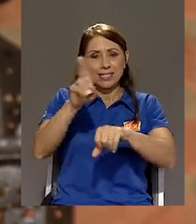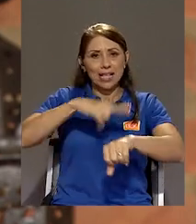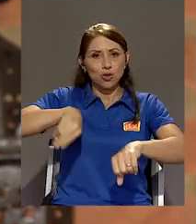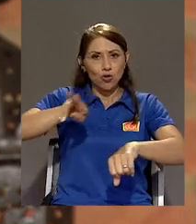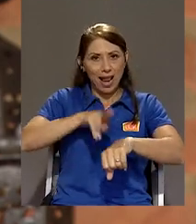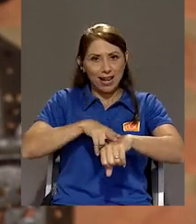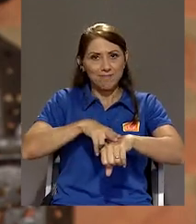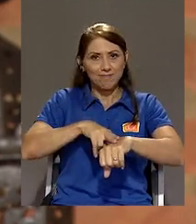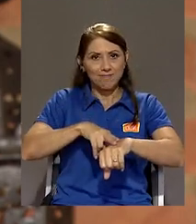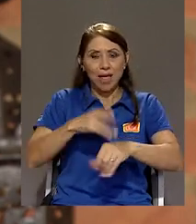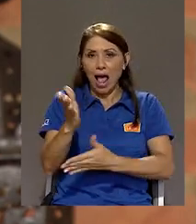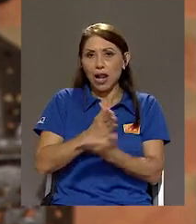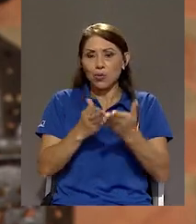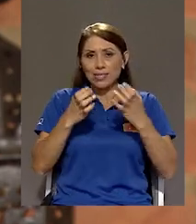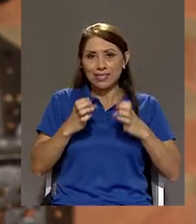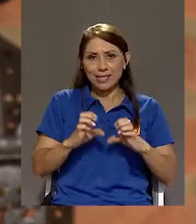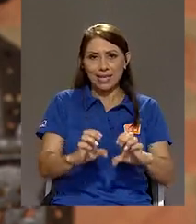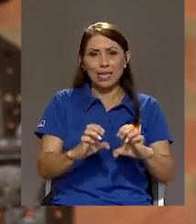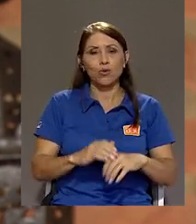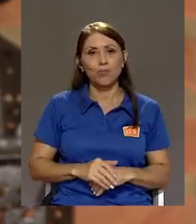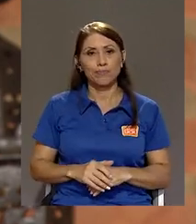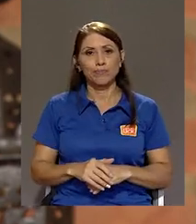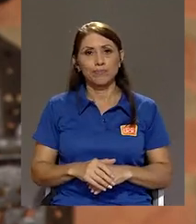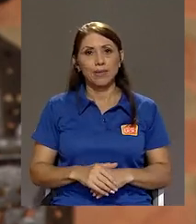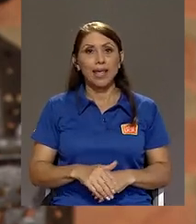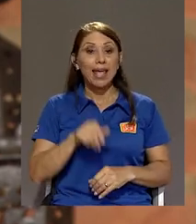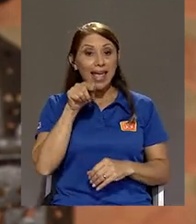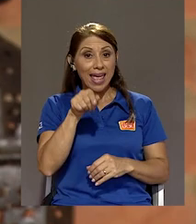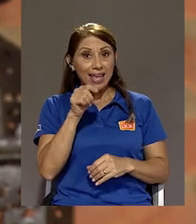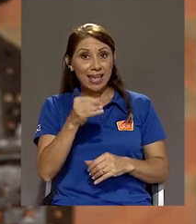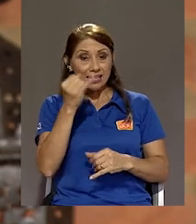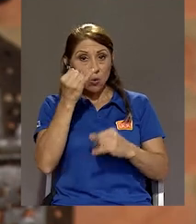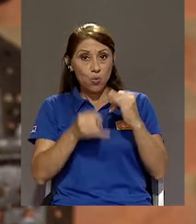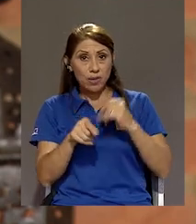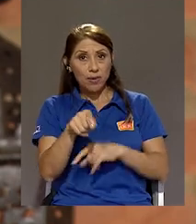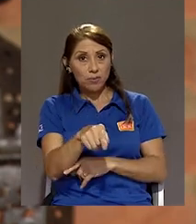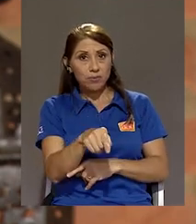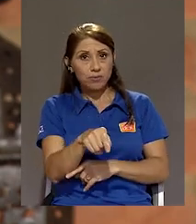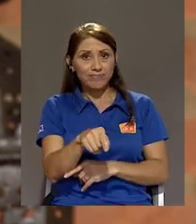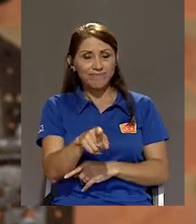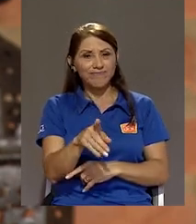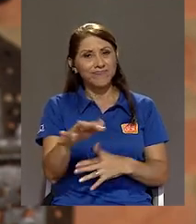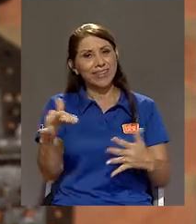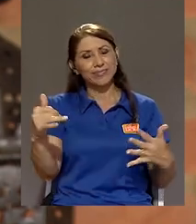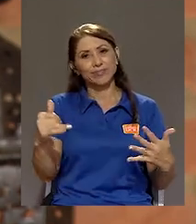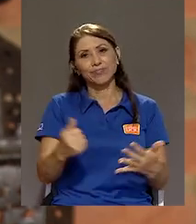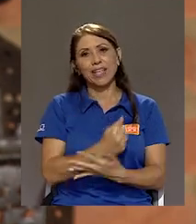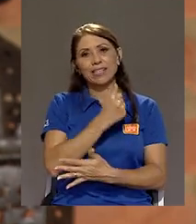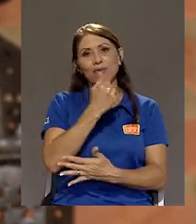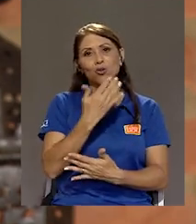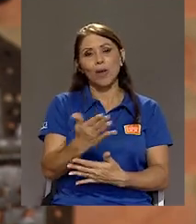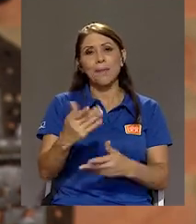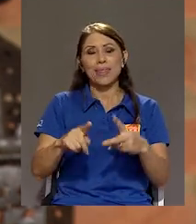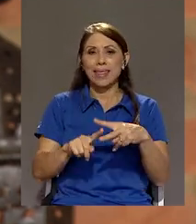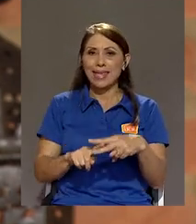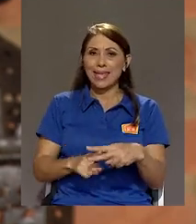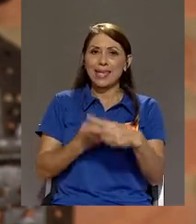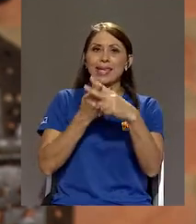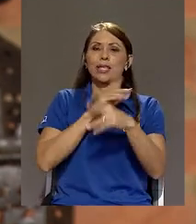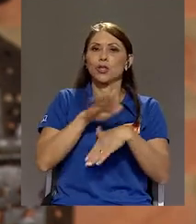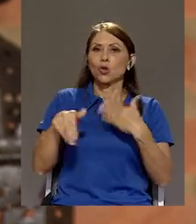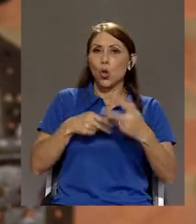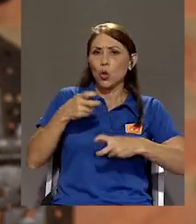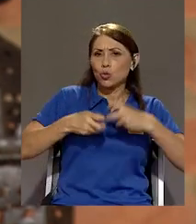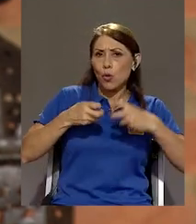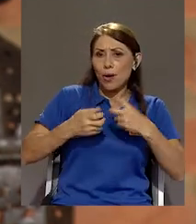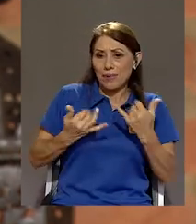de interés nacional que sea estratégico. Y es en esta última coletilla a donde desafortunadamente se originan todos los problemas